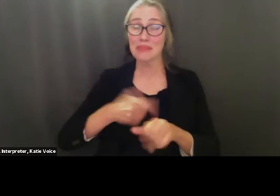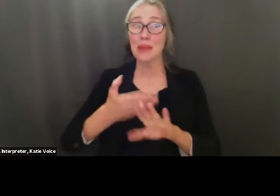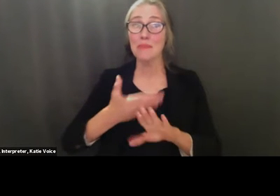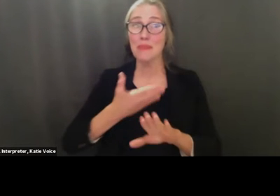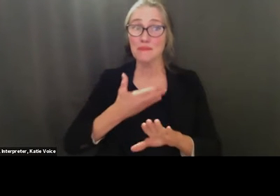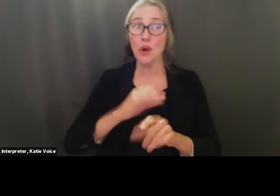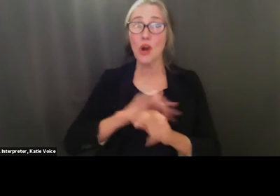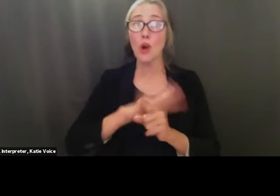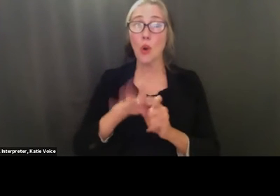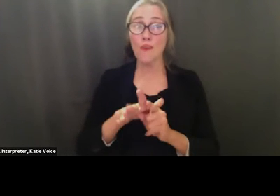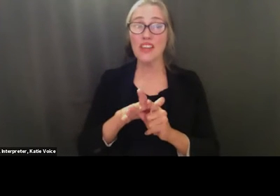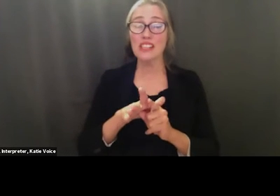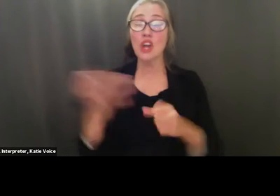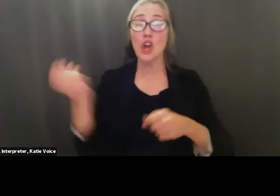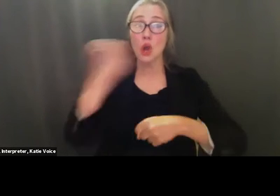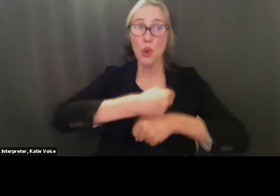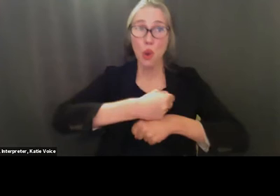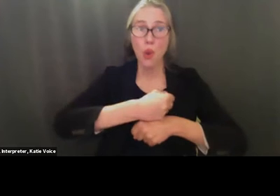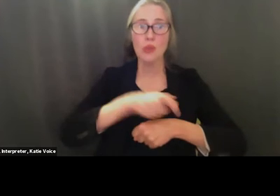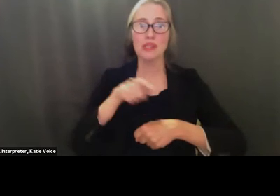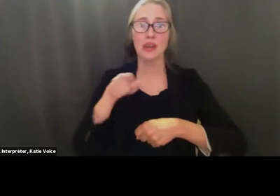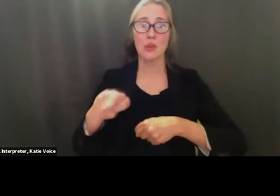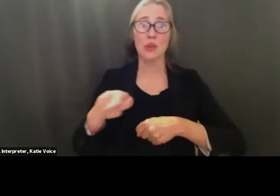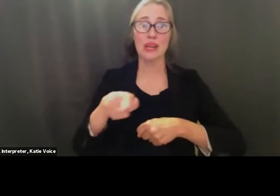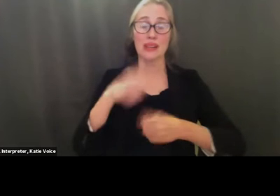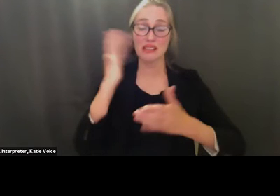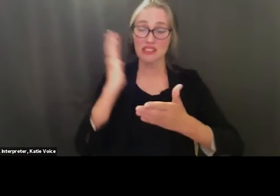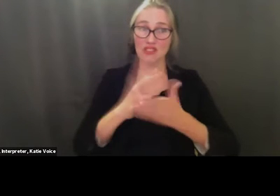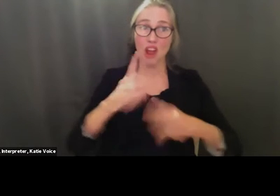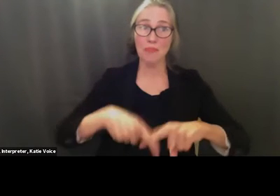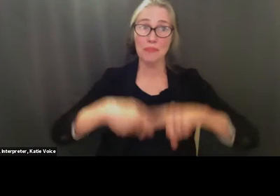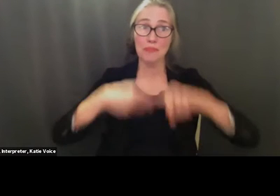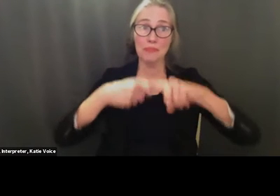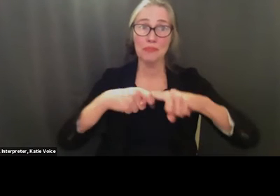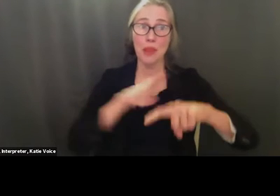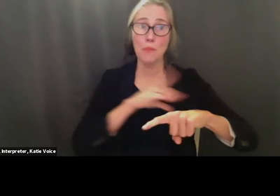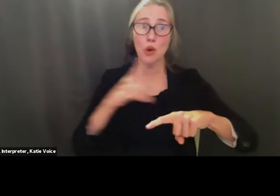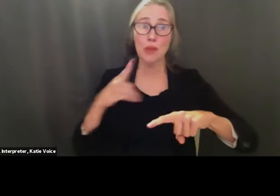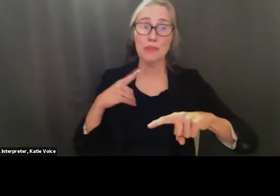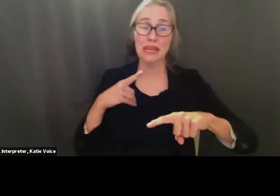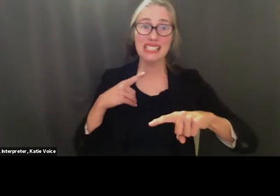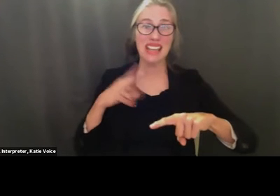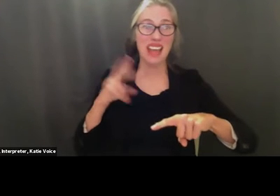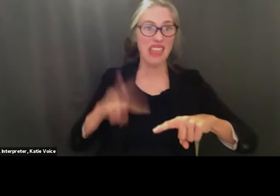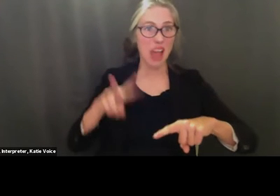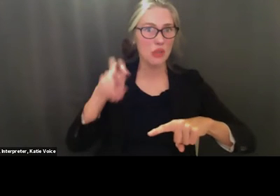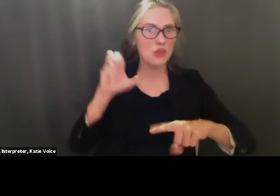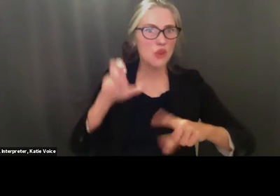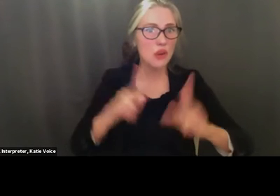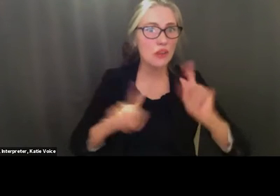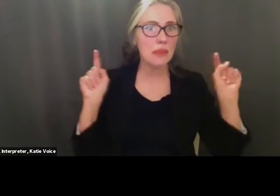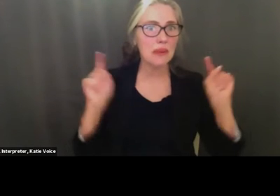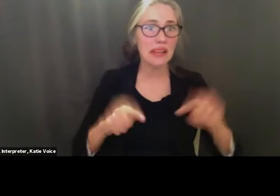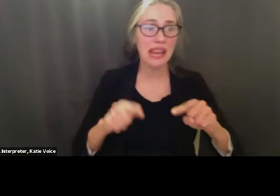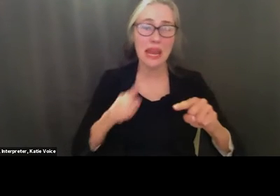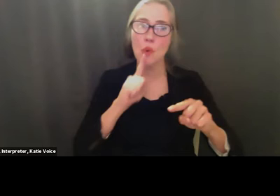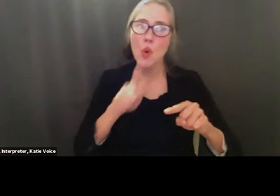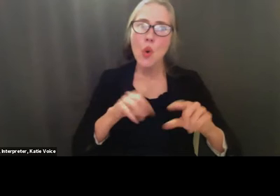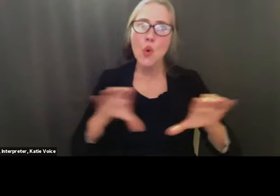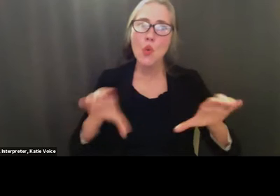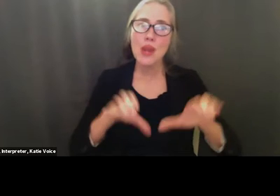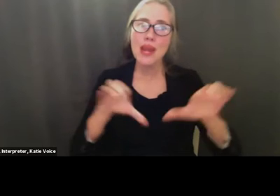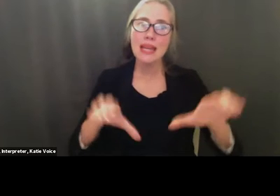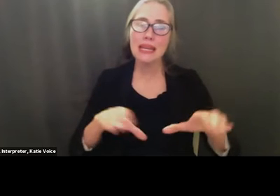a Zoom, había más de 200 miembros de la comunidad y fue una reunión bastante activa. Entonces,